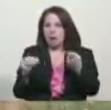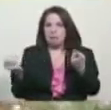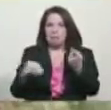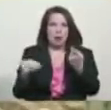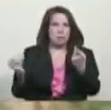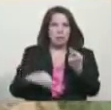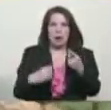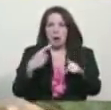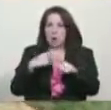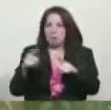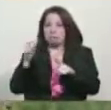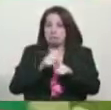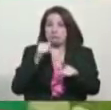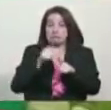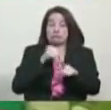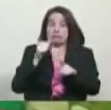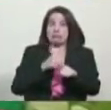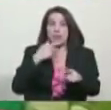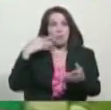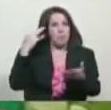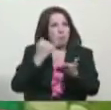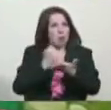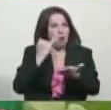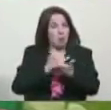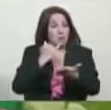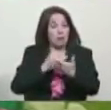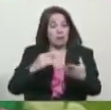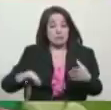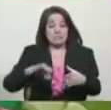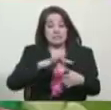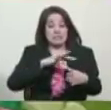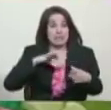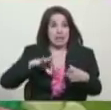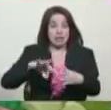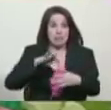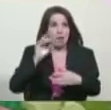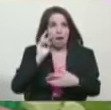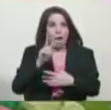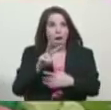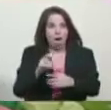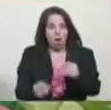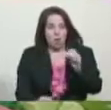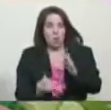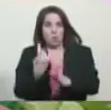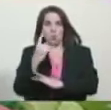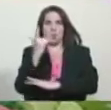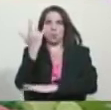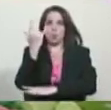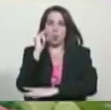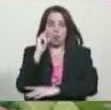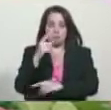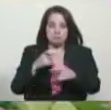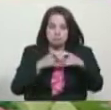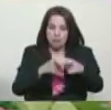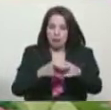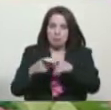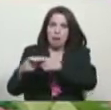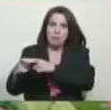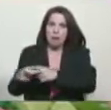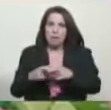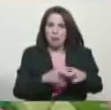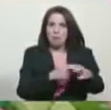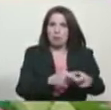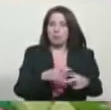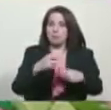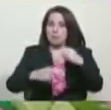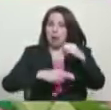batalla, porque era la posibilidad de probar con una semilla que hoy vemos su resultado y que entendemos y asumimos que solamente acá